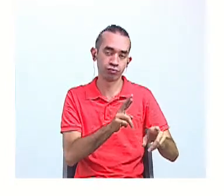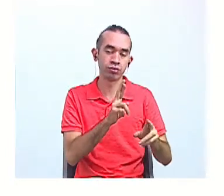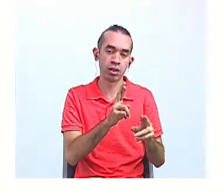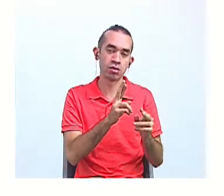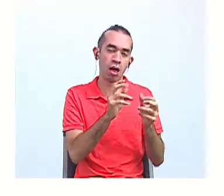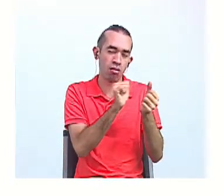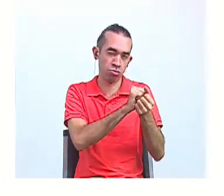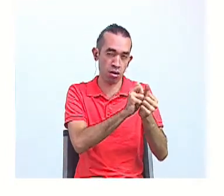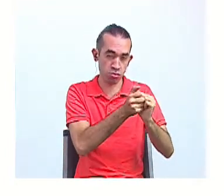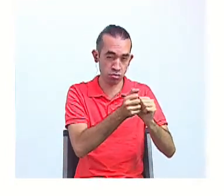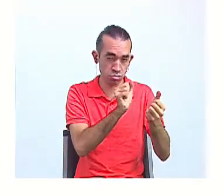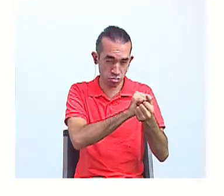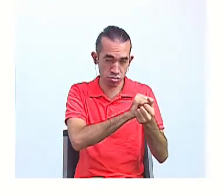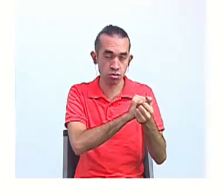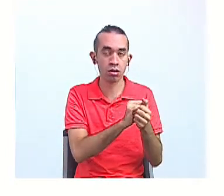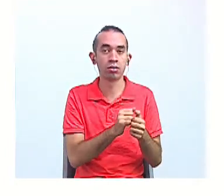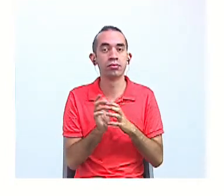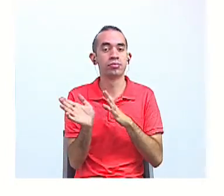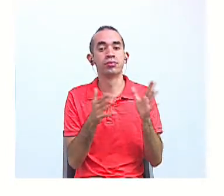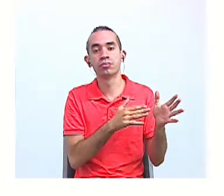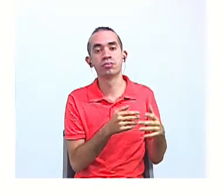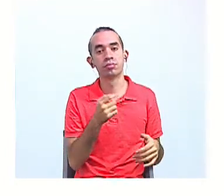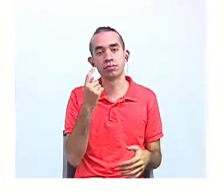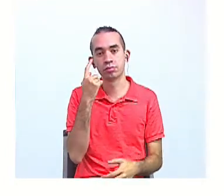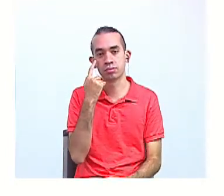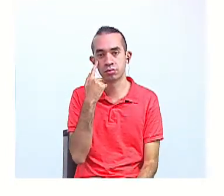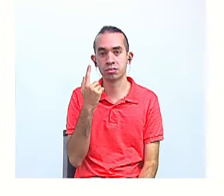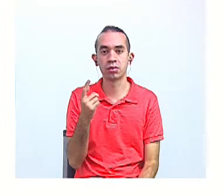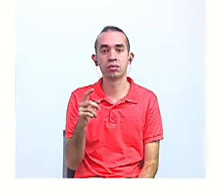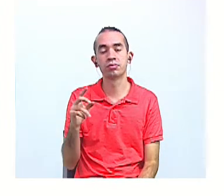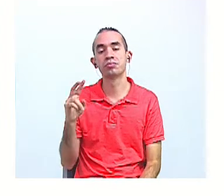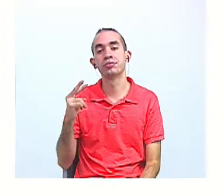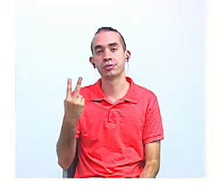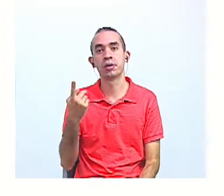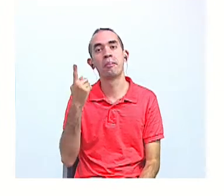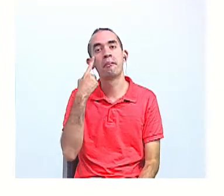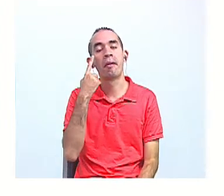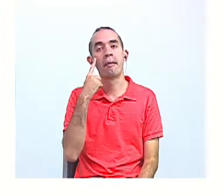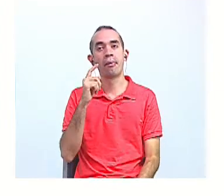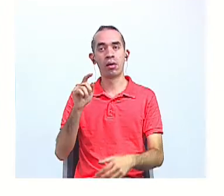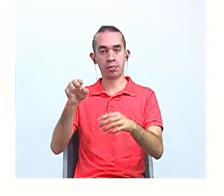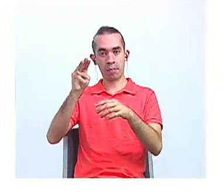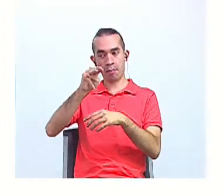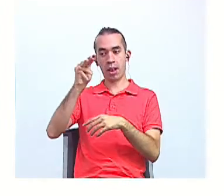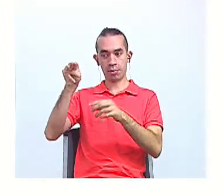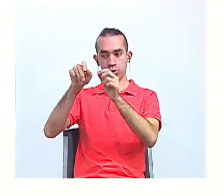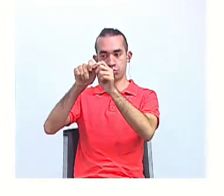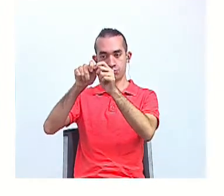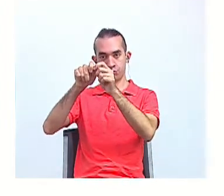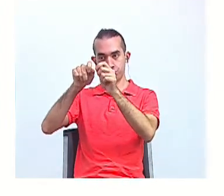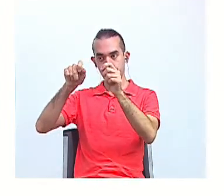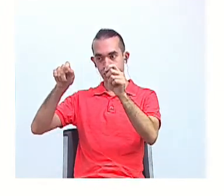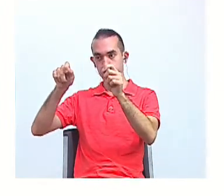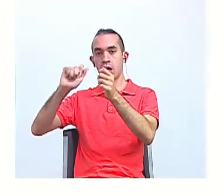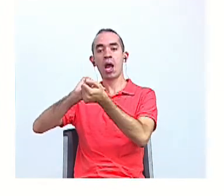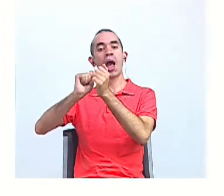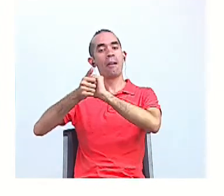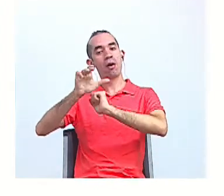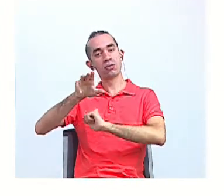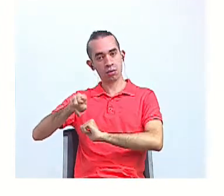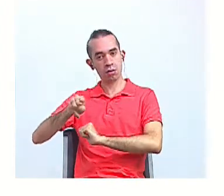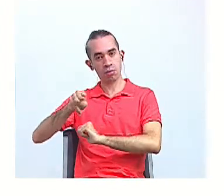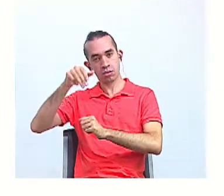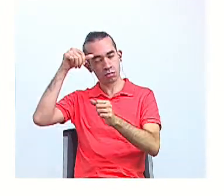Vemos que en el paso número 2 vamos a hacer una conversión y vamos a pasar el diámetro que está en milímetros a centímetros. ¿Cómo